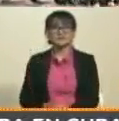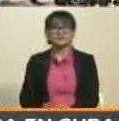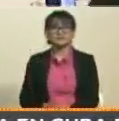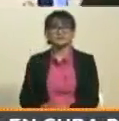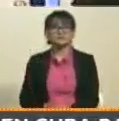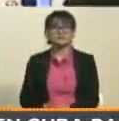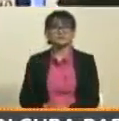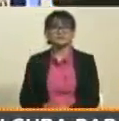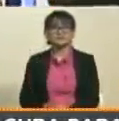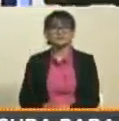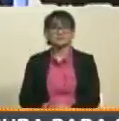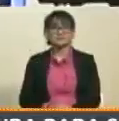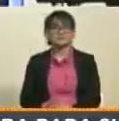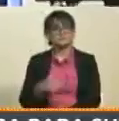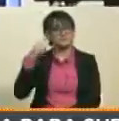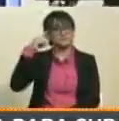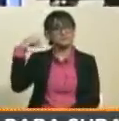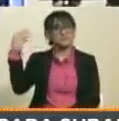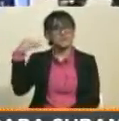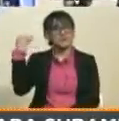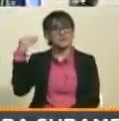Vamos a meterle cabeza a esto.